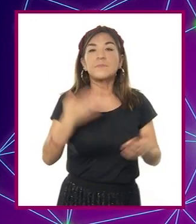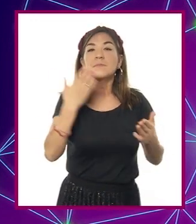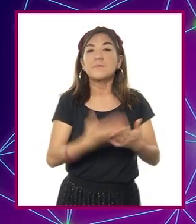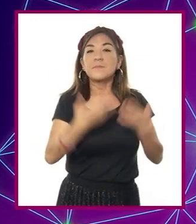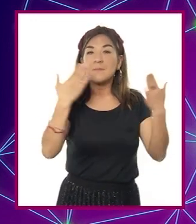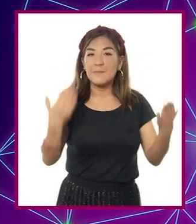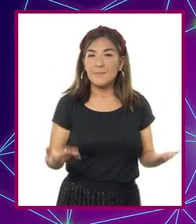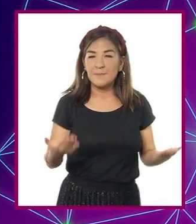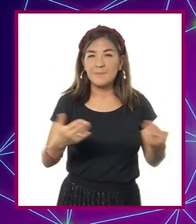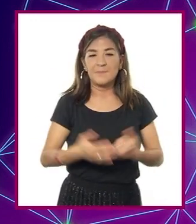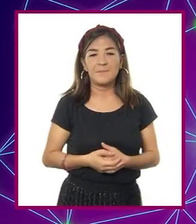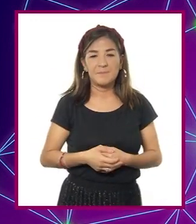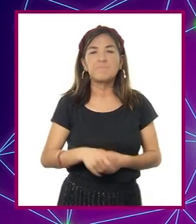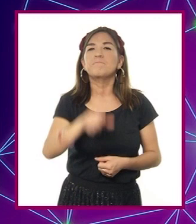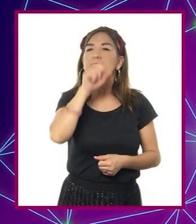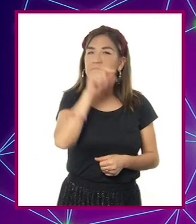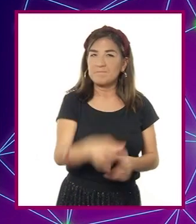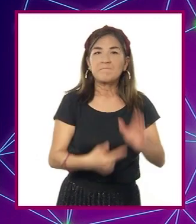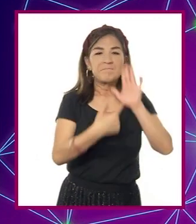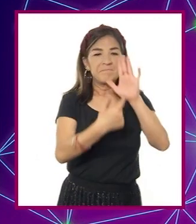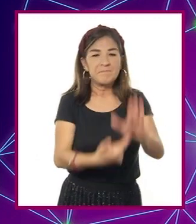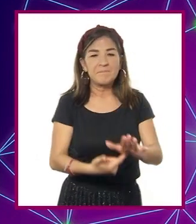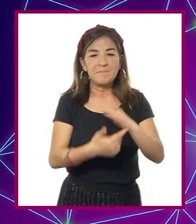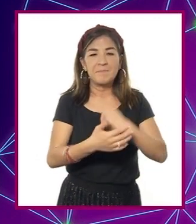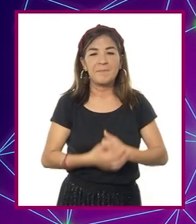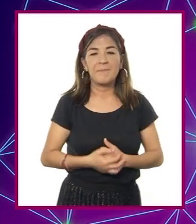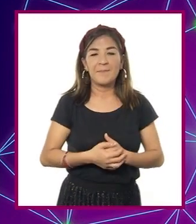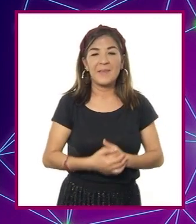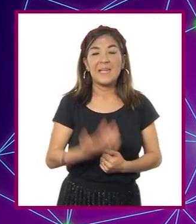Ahora, también se muestra la coordenada